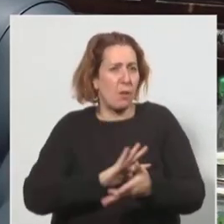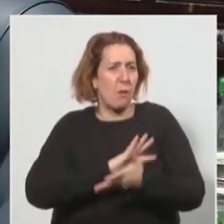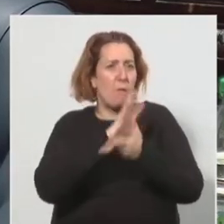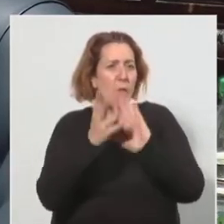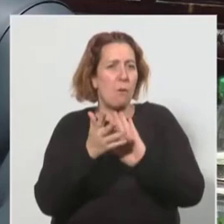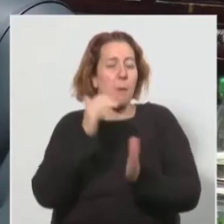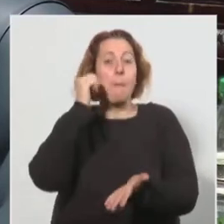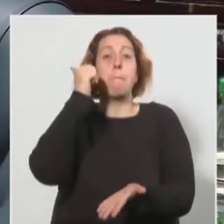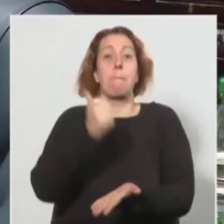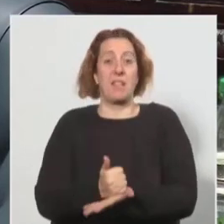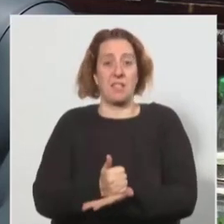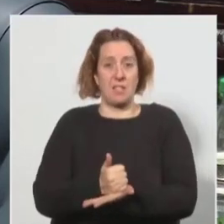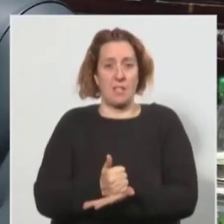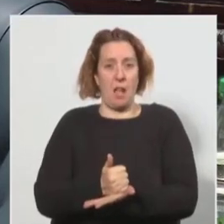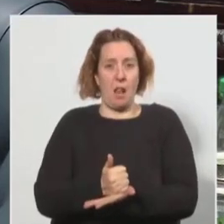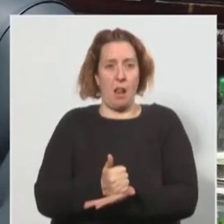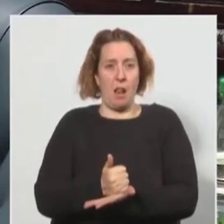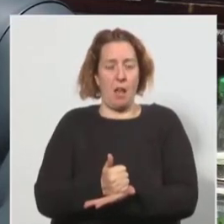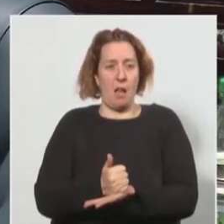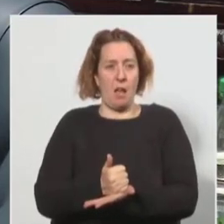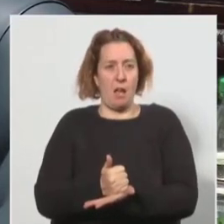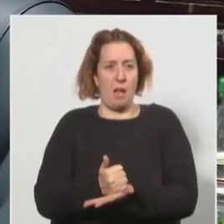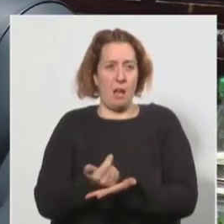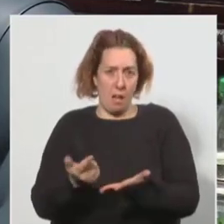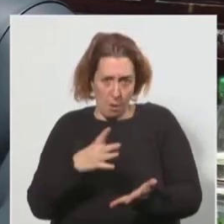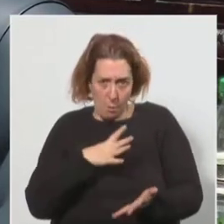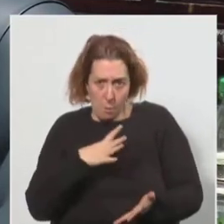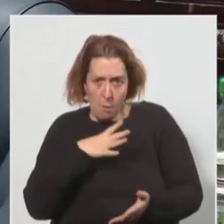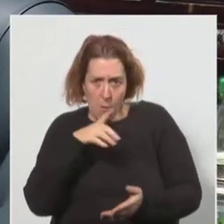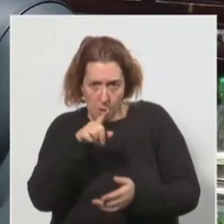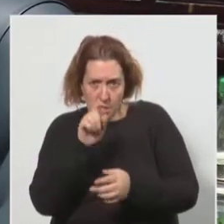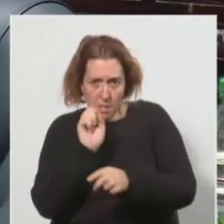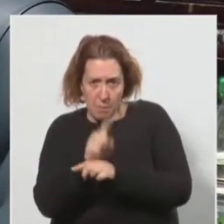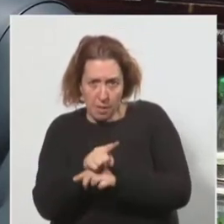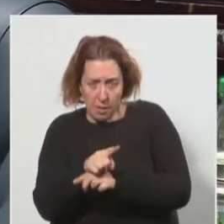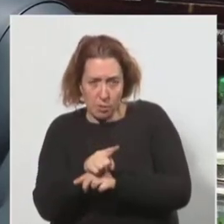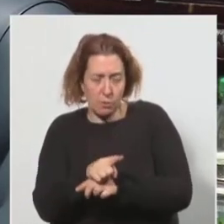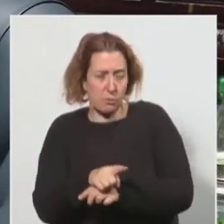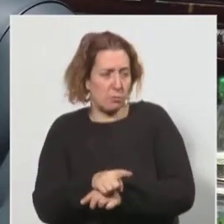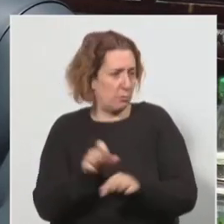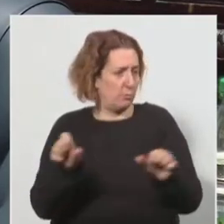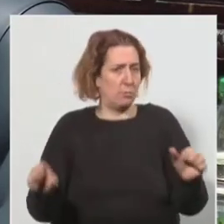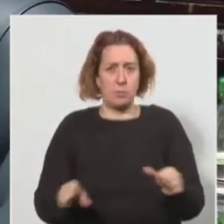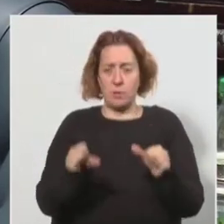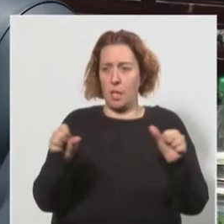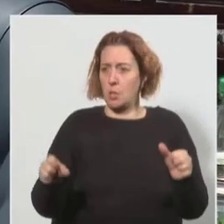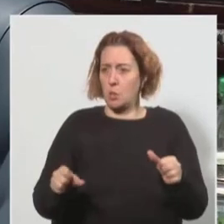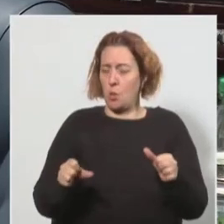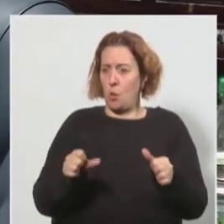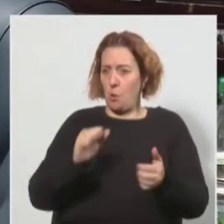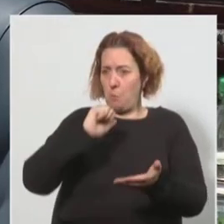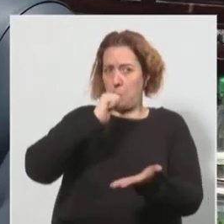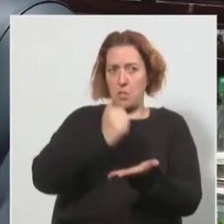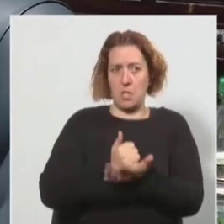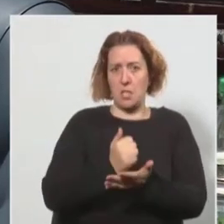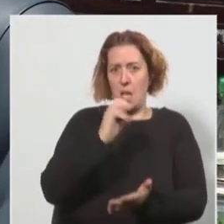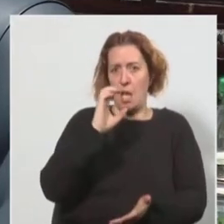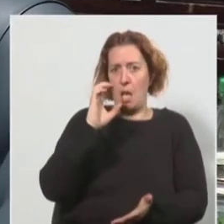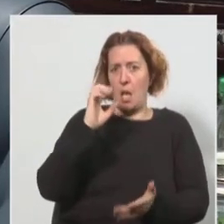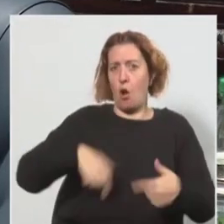forma presencial. ¿Existió ese mandato? ¿Se hizo en presencia, por ejemplo, de la